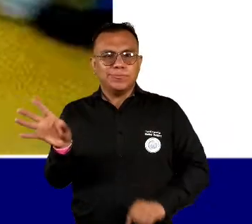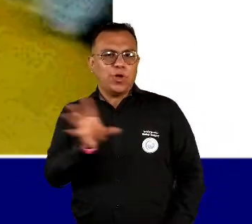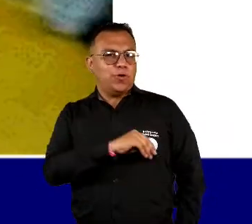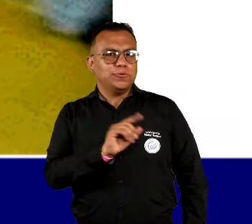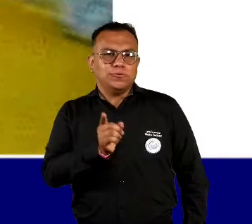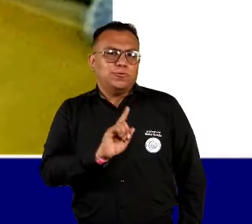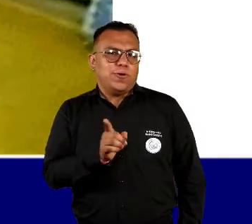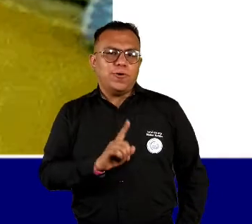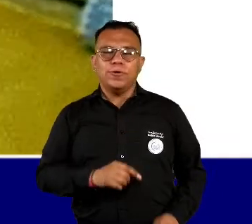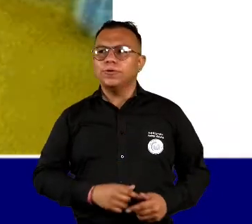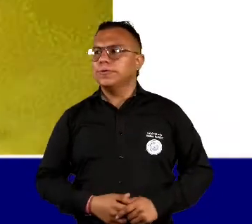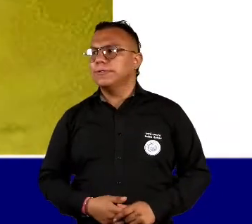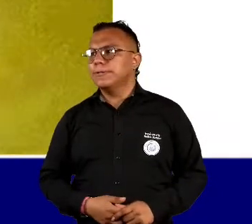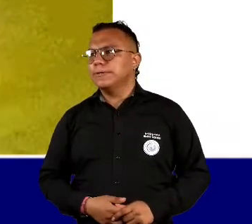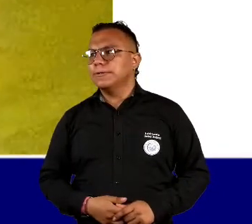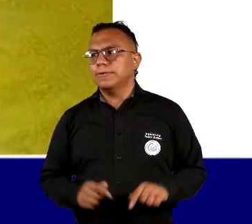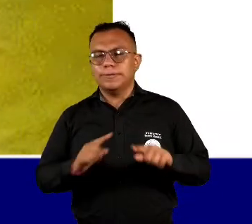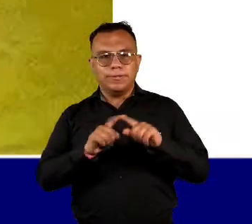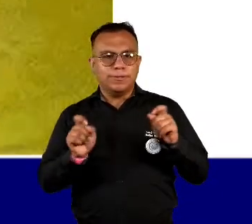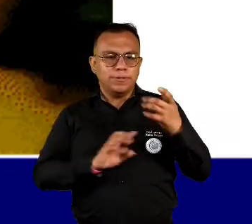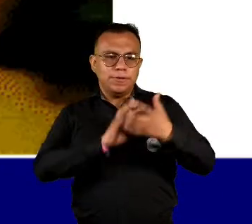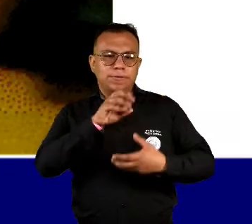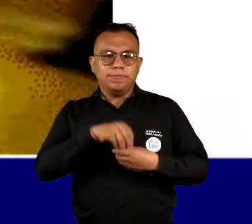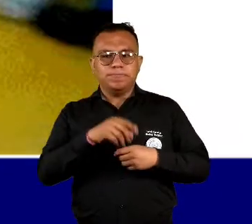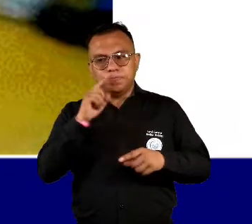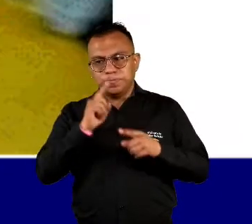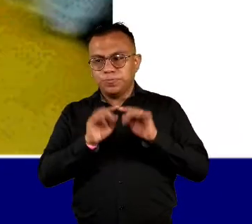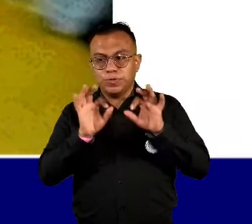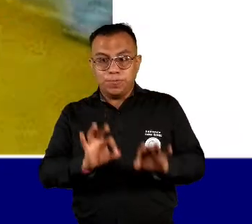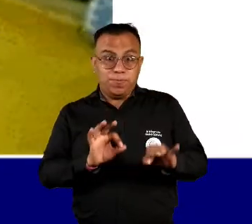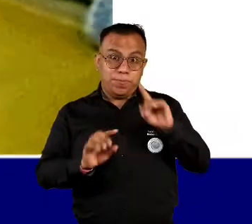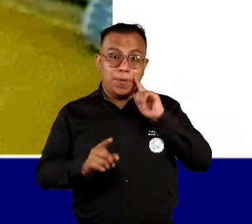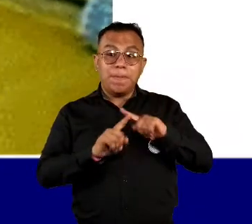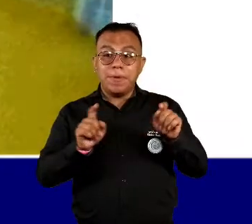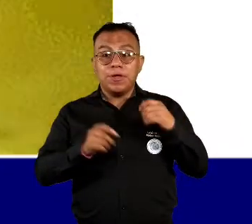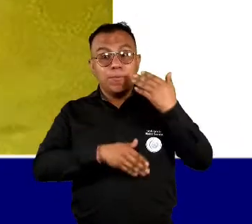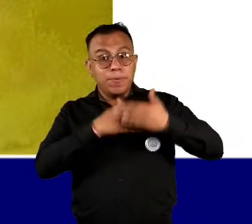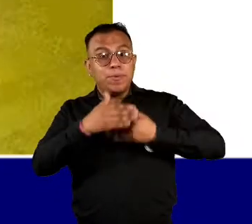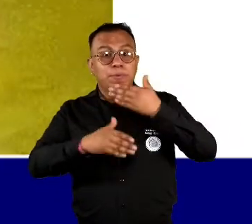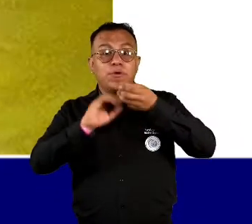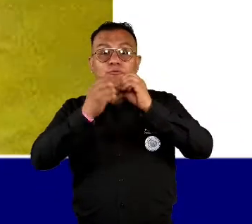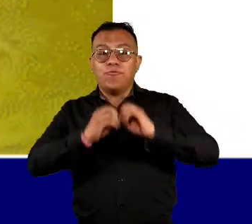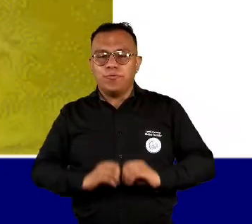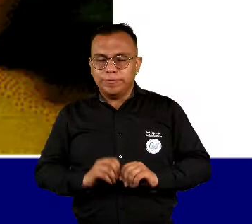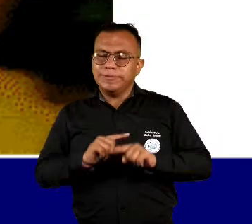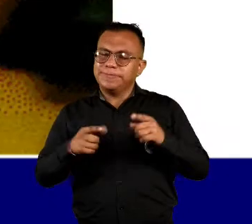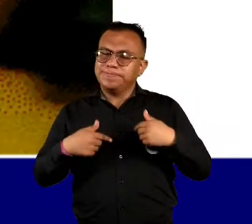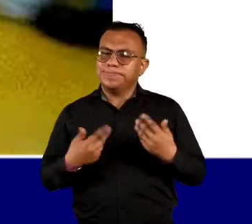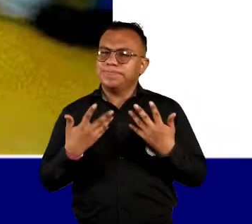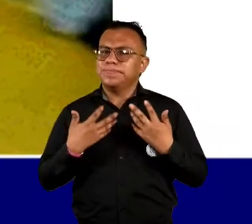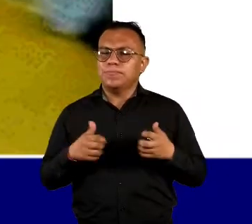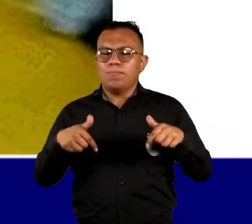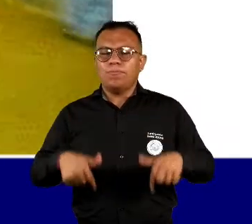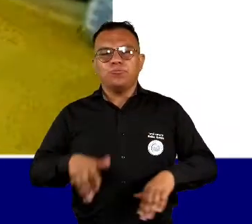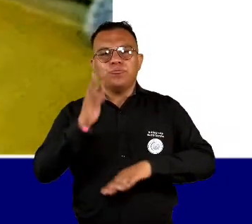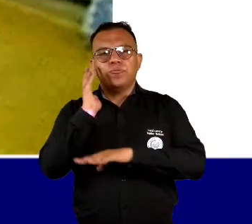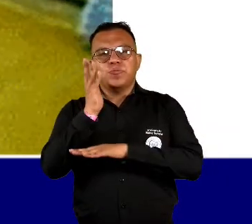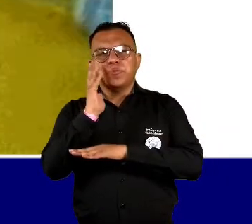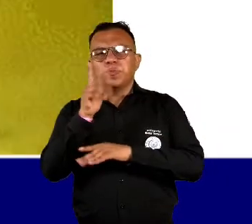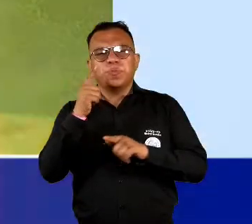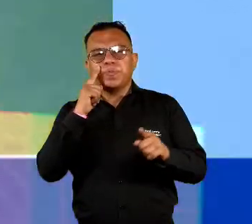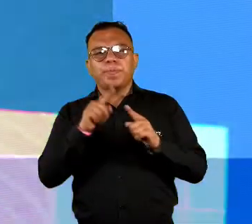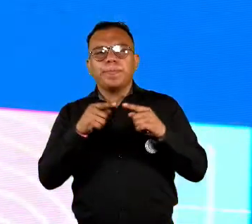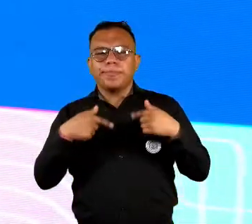están en en la apertura y no todos llegan a buen Puerto Pero de esta forma lo que buscamos hoy en la charla es